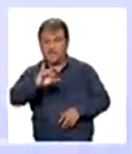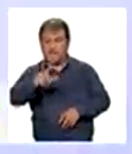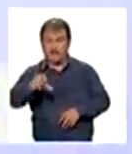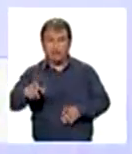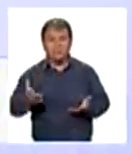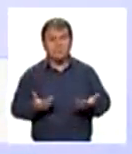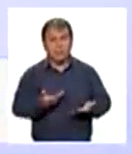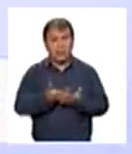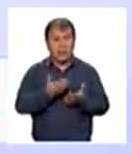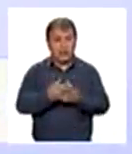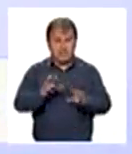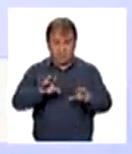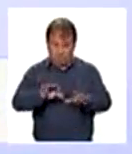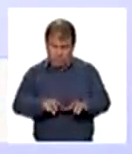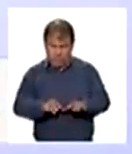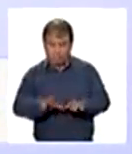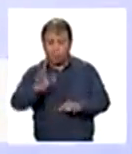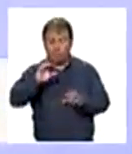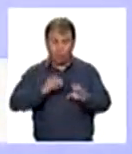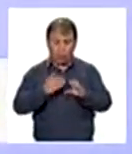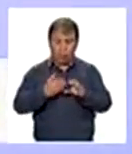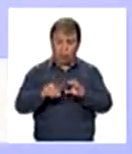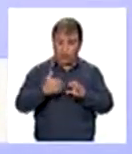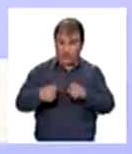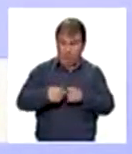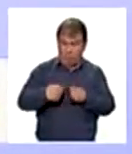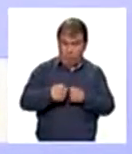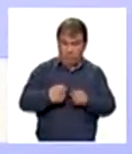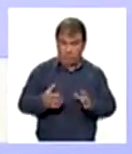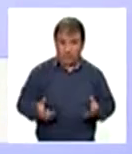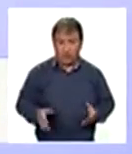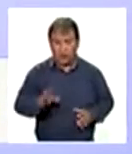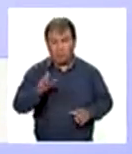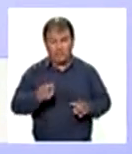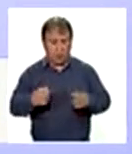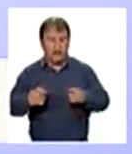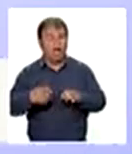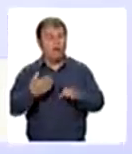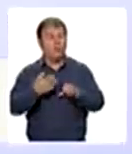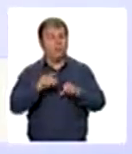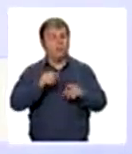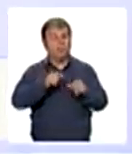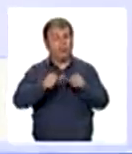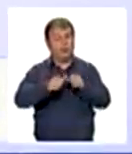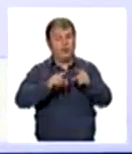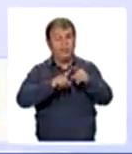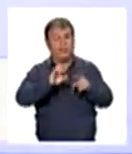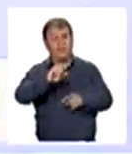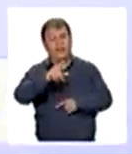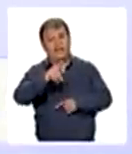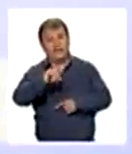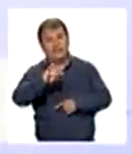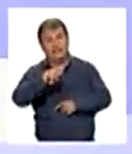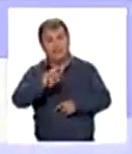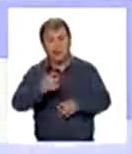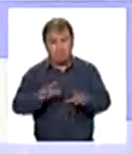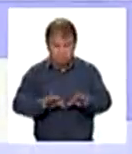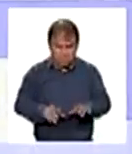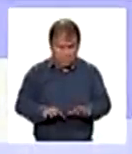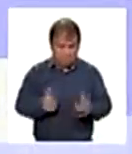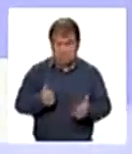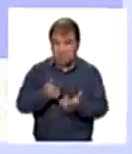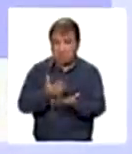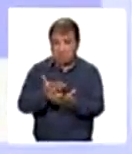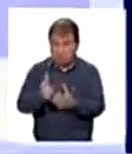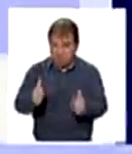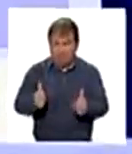repechajeteleticket.com.pe. ¿Esa es la contraseña de tu correo o de tu cuenta de Teleticket? Es la cuenta de Teleticket. Y vamos a ingresar. Hasta ahora está funcionando